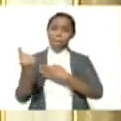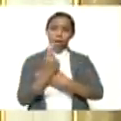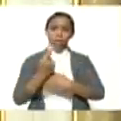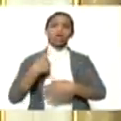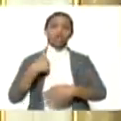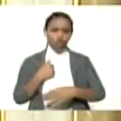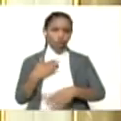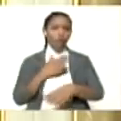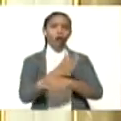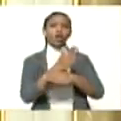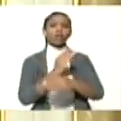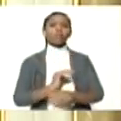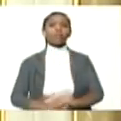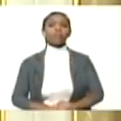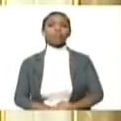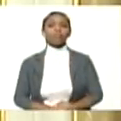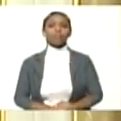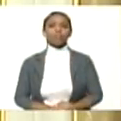yo voy.